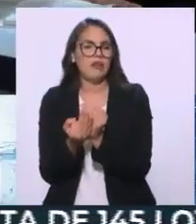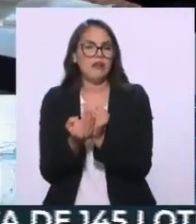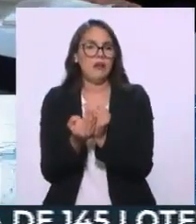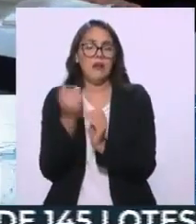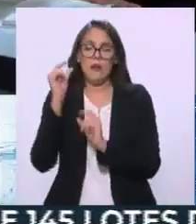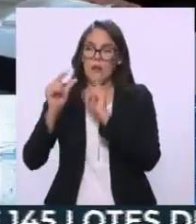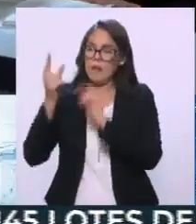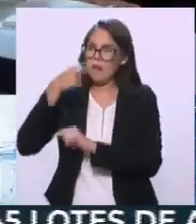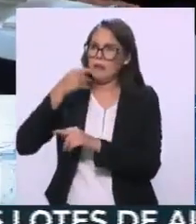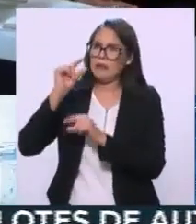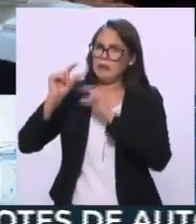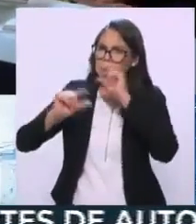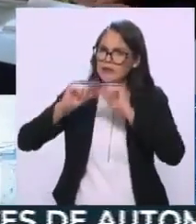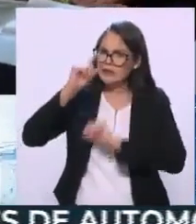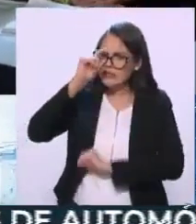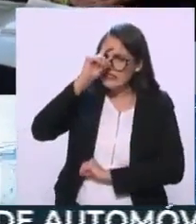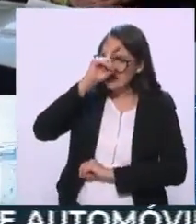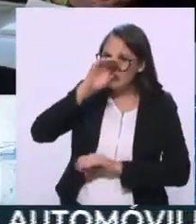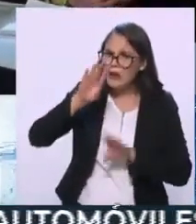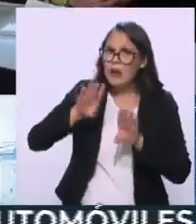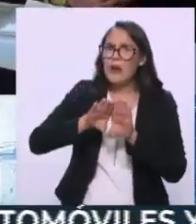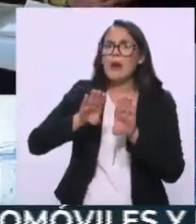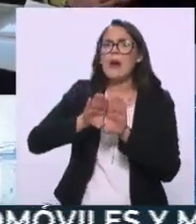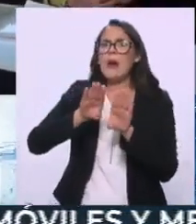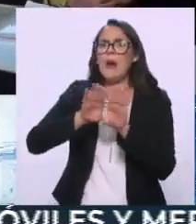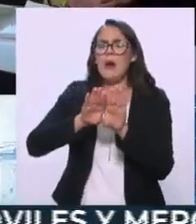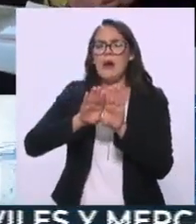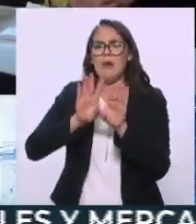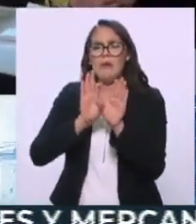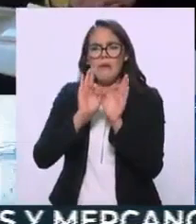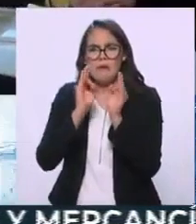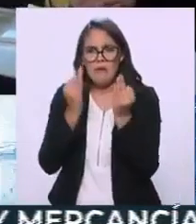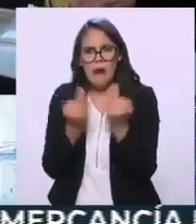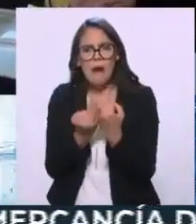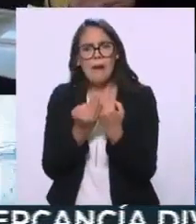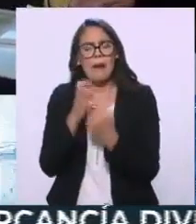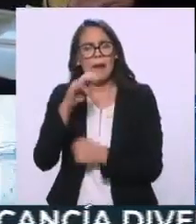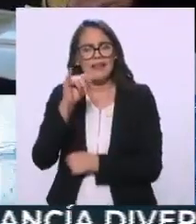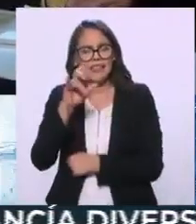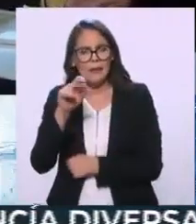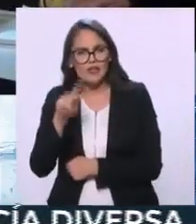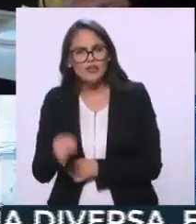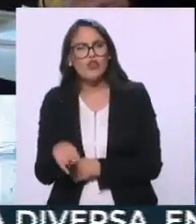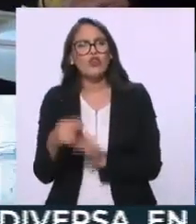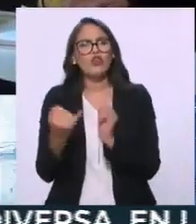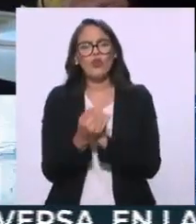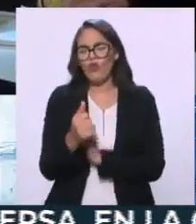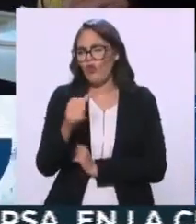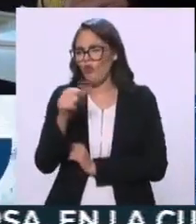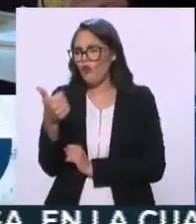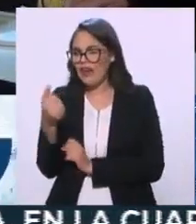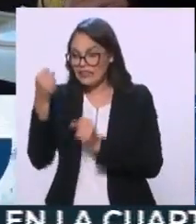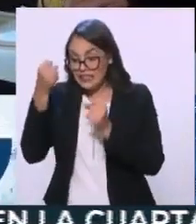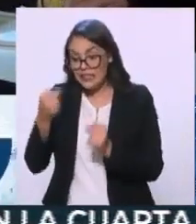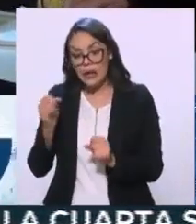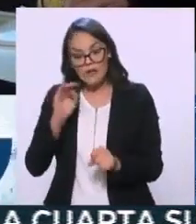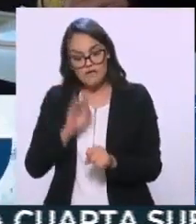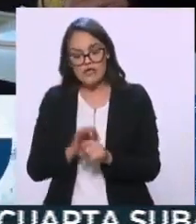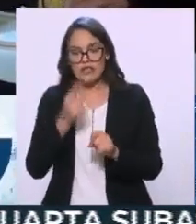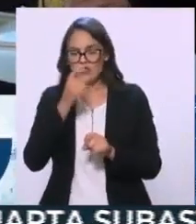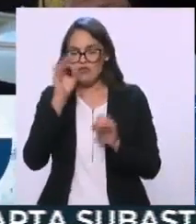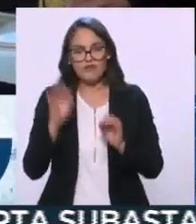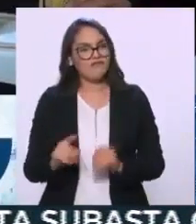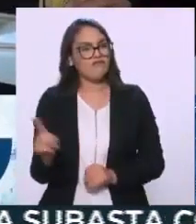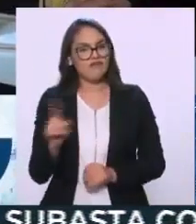vuelto muy complejos los proyectos emancipatorios, no está garantizado ninguno, todos exigen hacer un